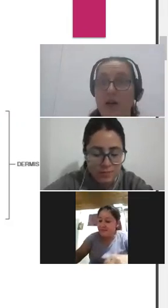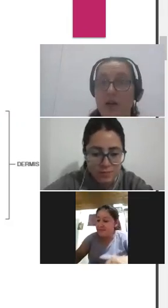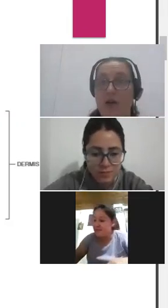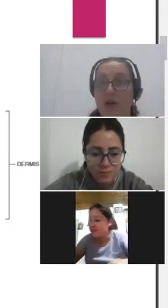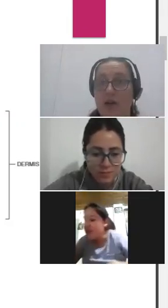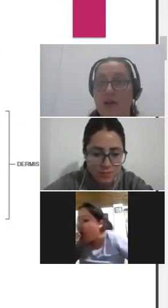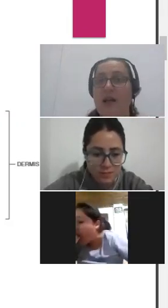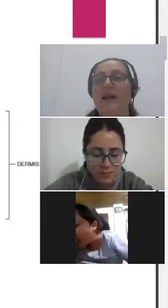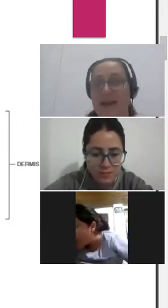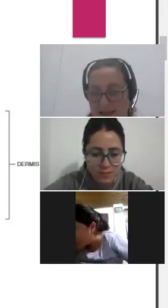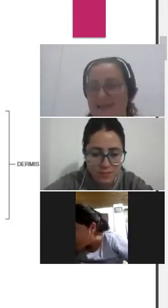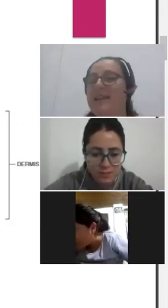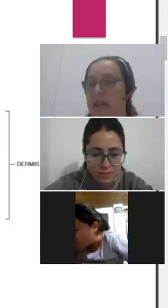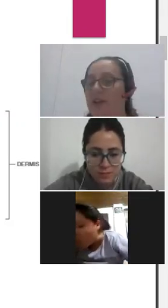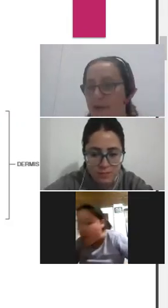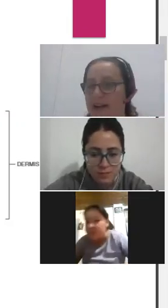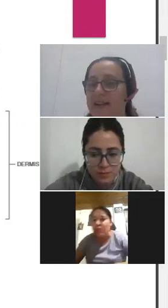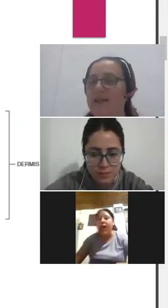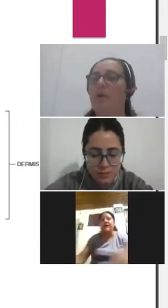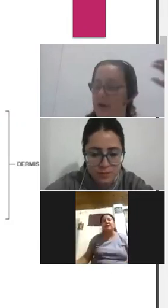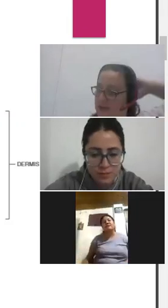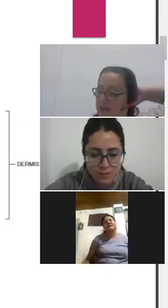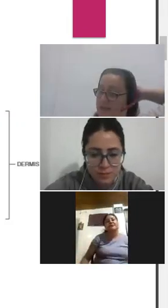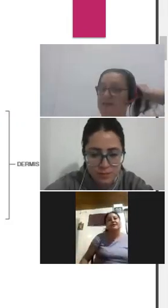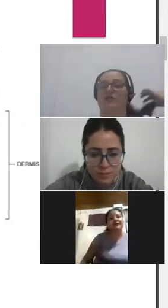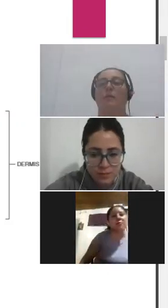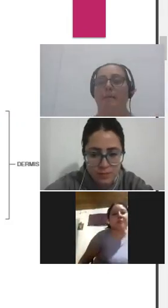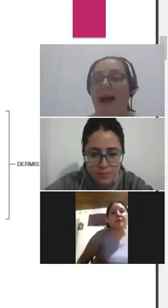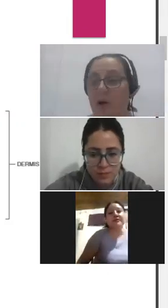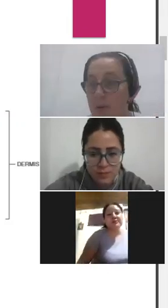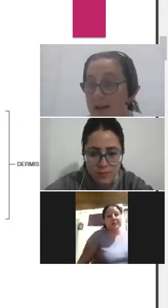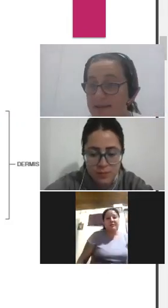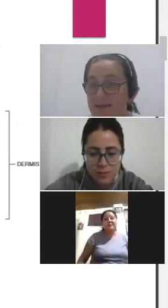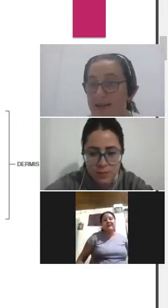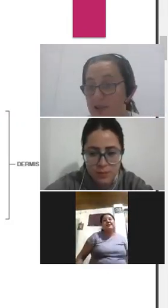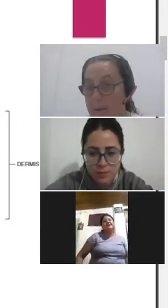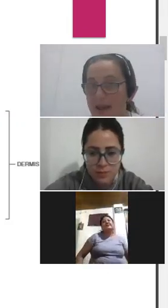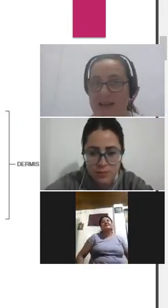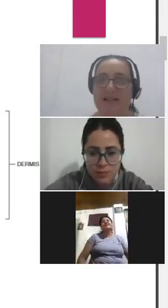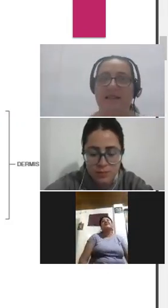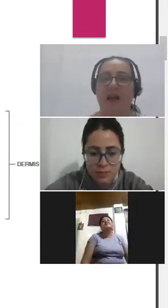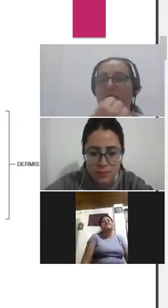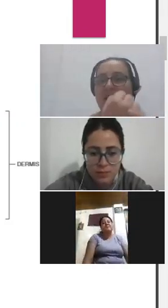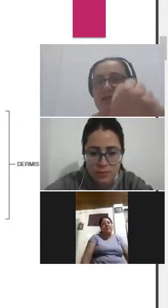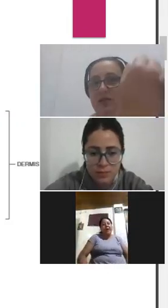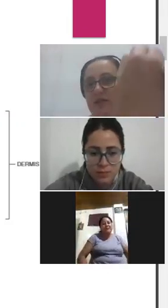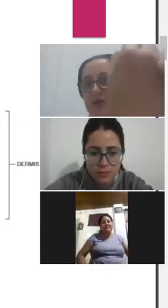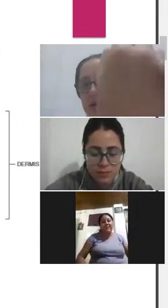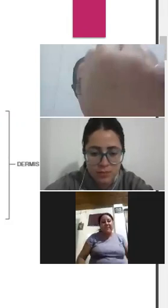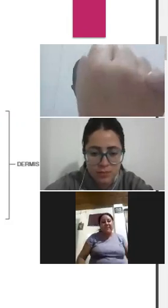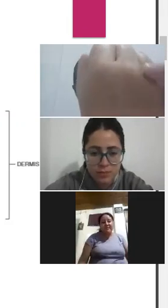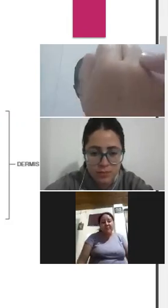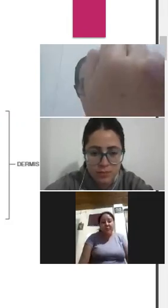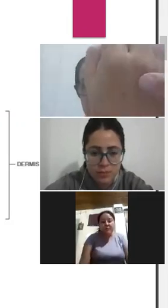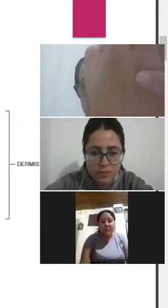como lunares. Sí, son diferentes tipos, pero sí, son máculas, ¿sí? Que son manchas. Fíjense, no sé si